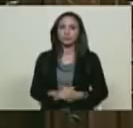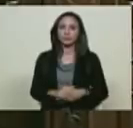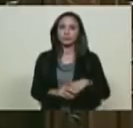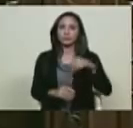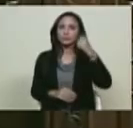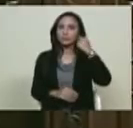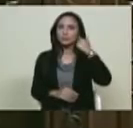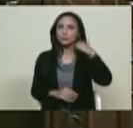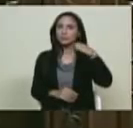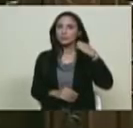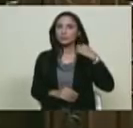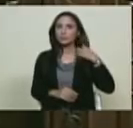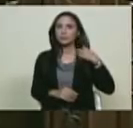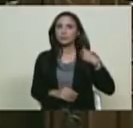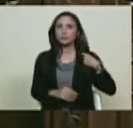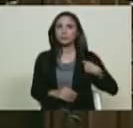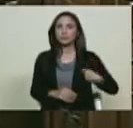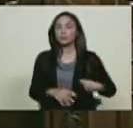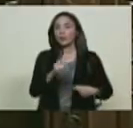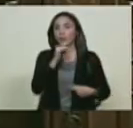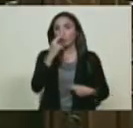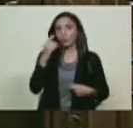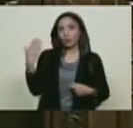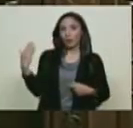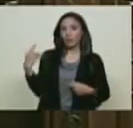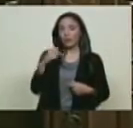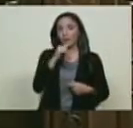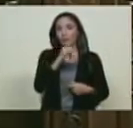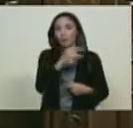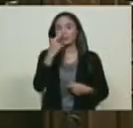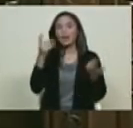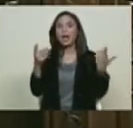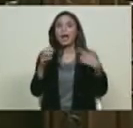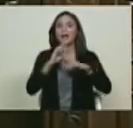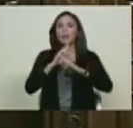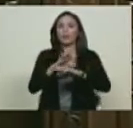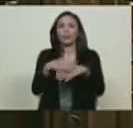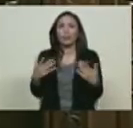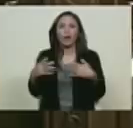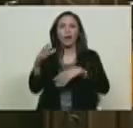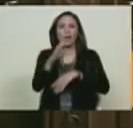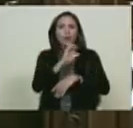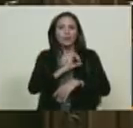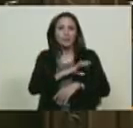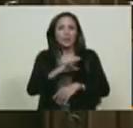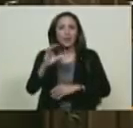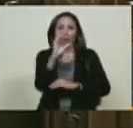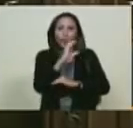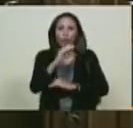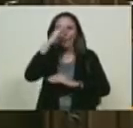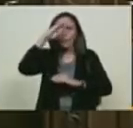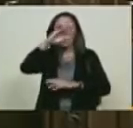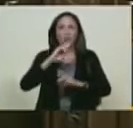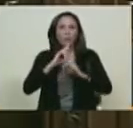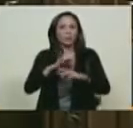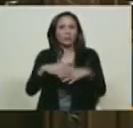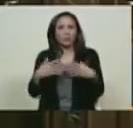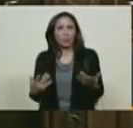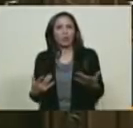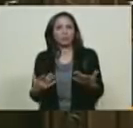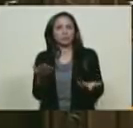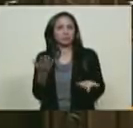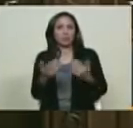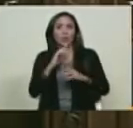Esta información salió ayer y la respuesta de los gobiernos de derecha de México, Colombia y Chile fue la misma: huir hacia adelante,